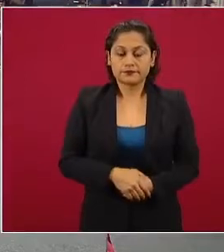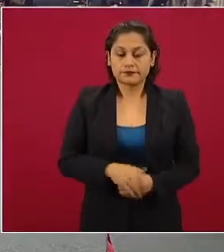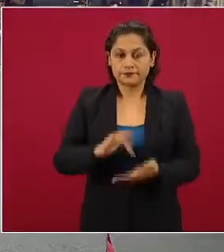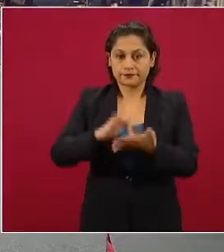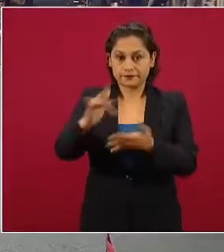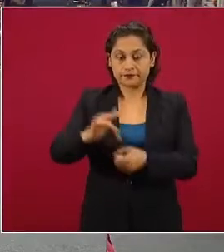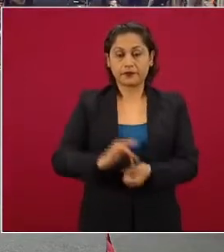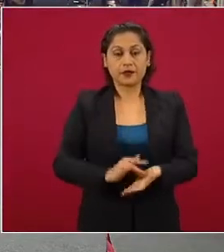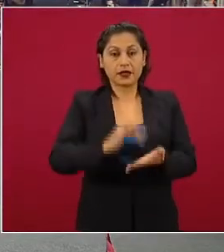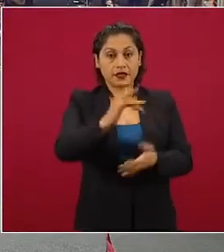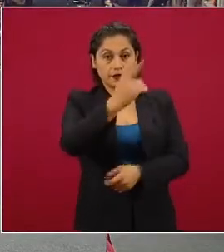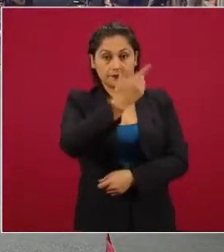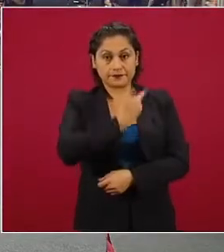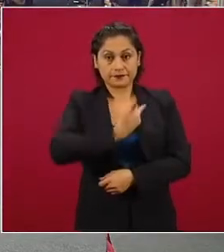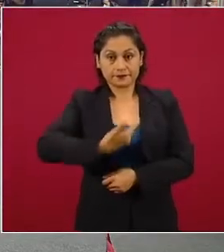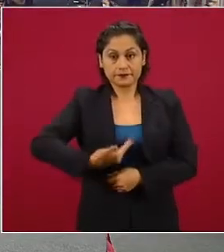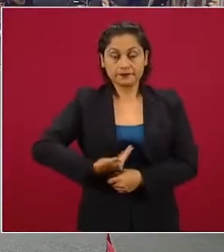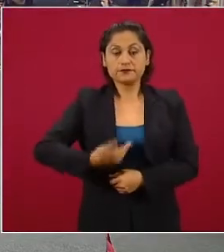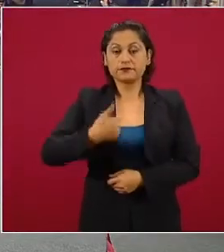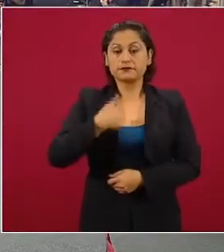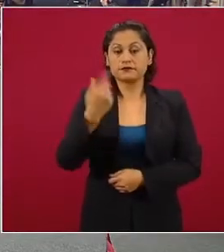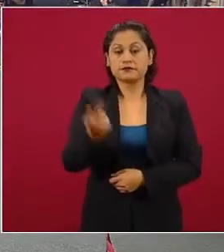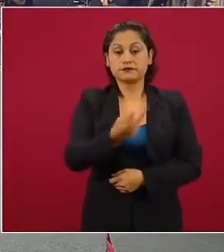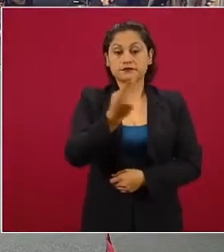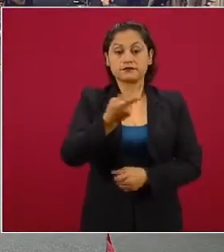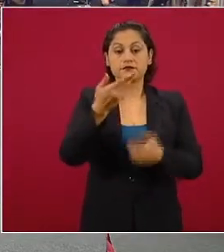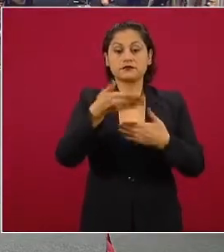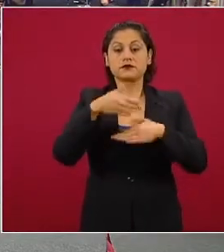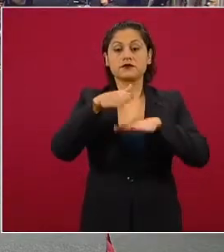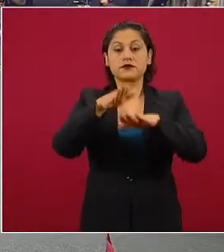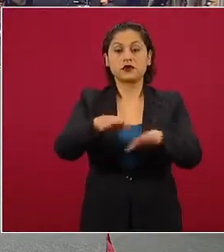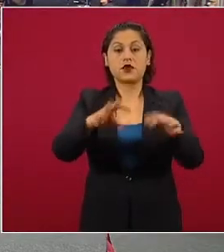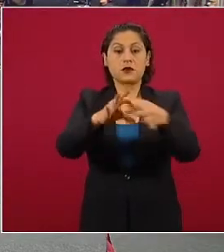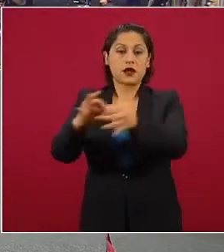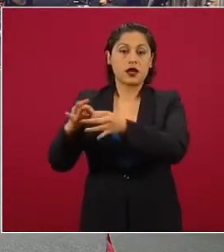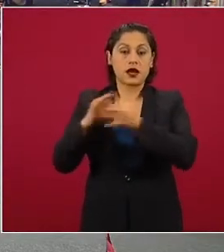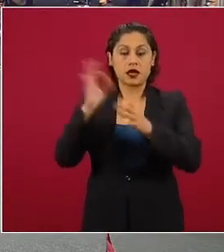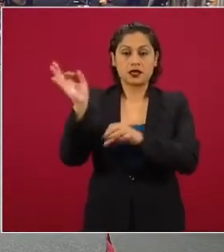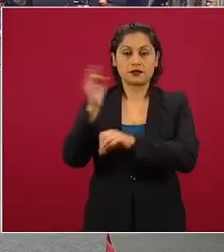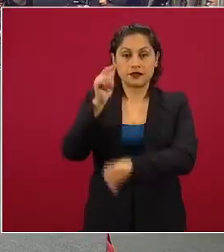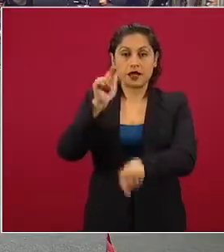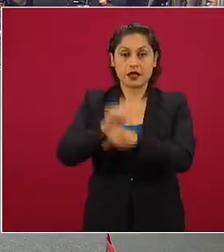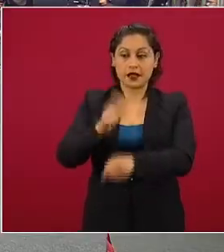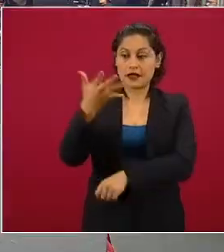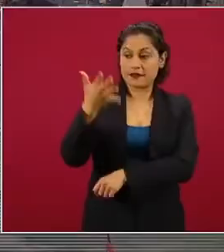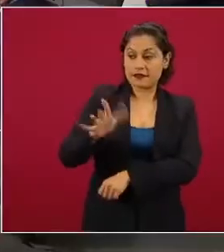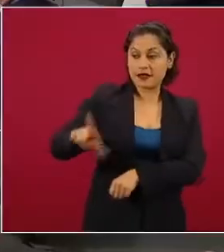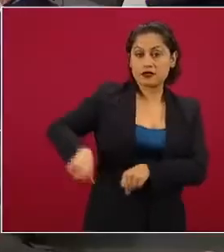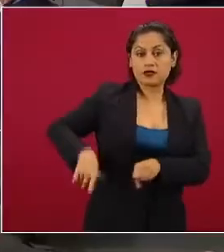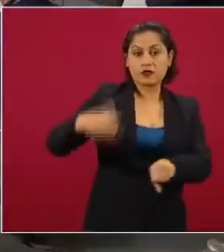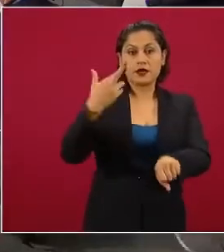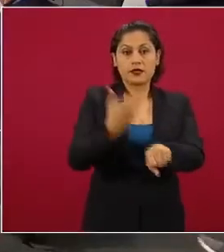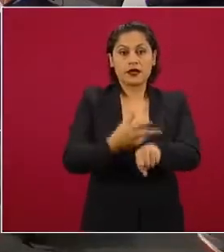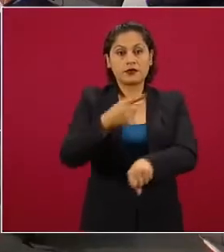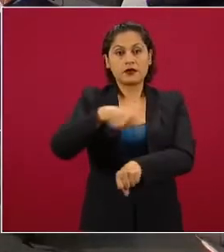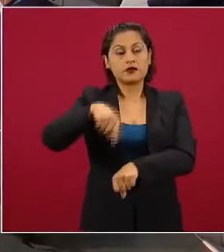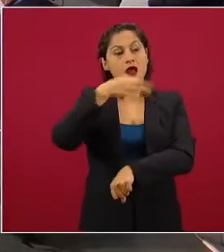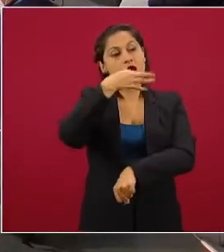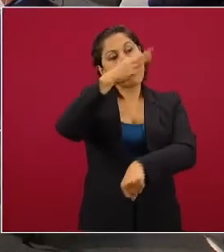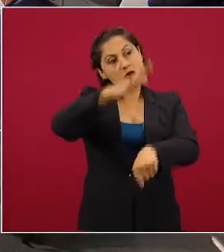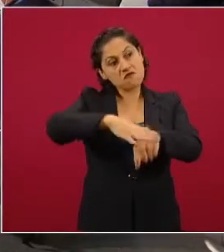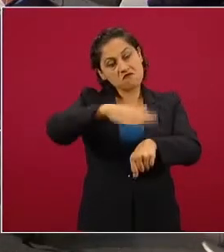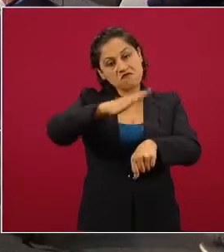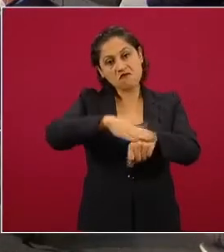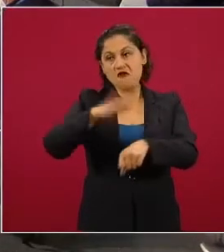Gracias, presidente. Preguntarle sobre esta alianza federalista de los 10 gobernadores que amenazan con dejar el